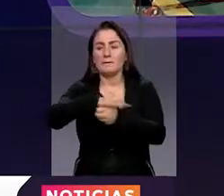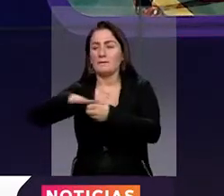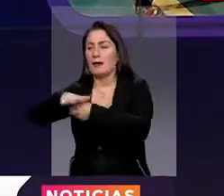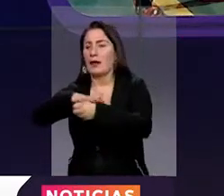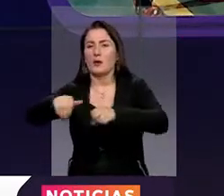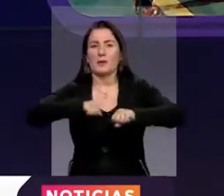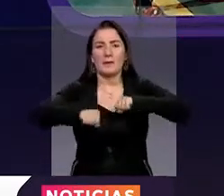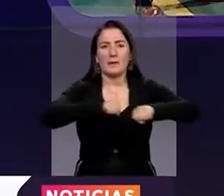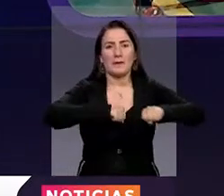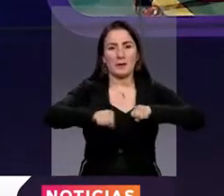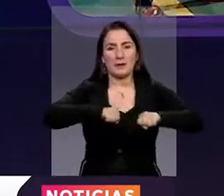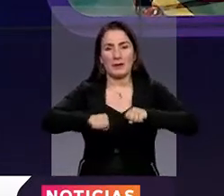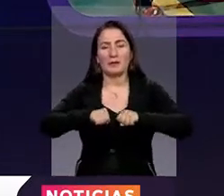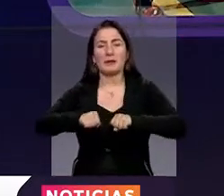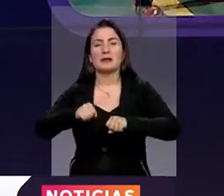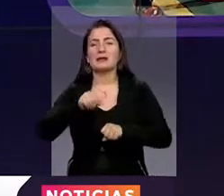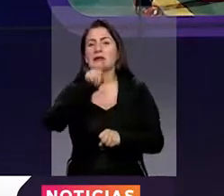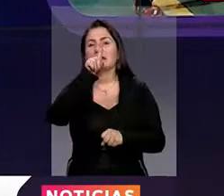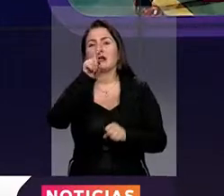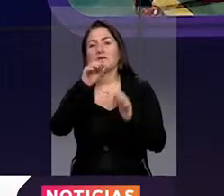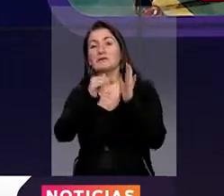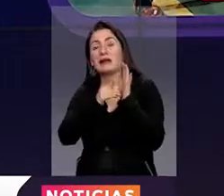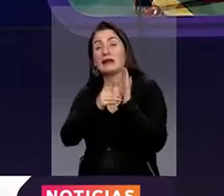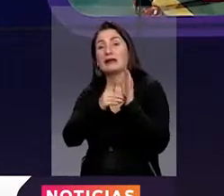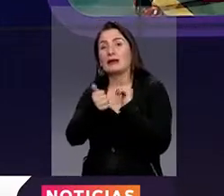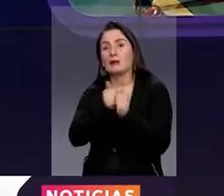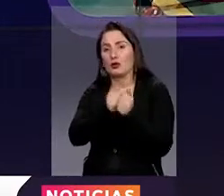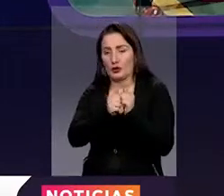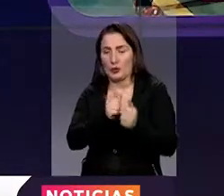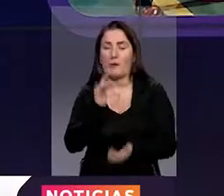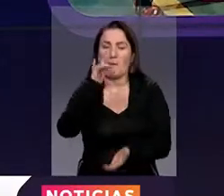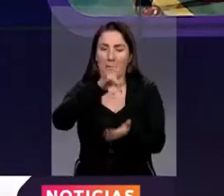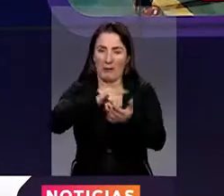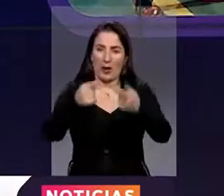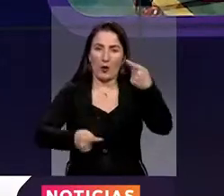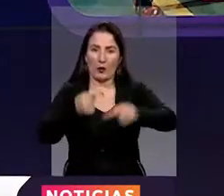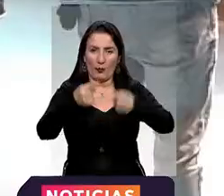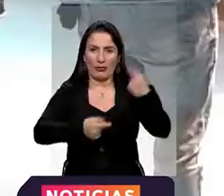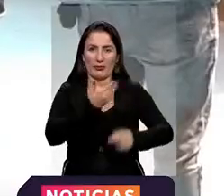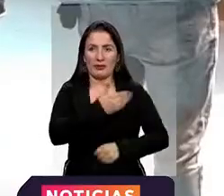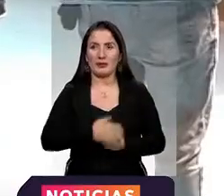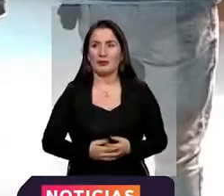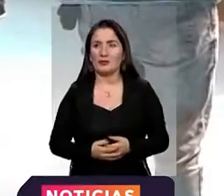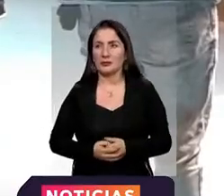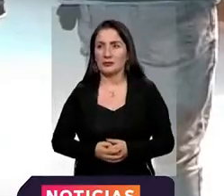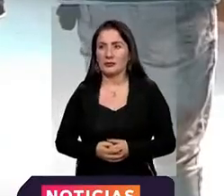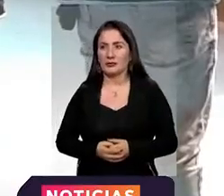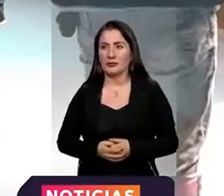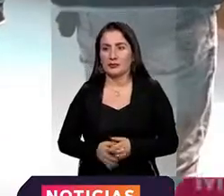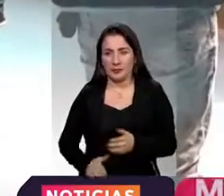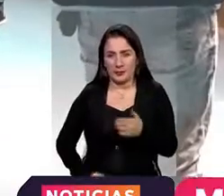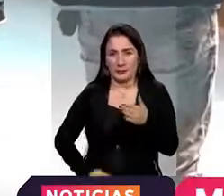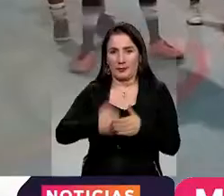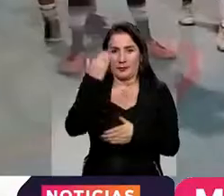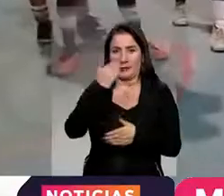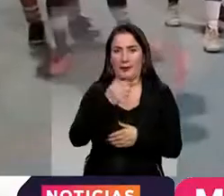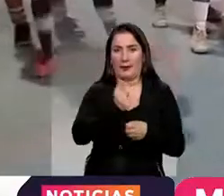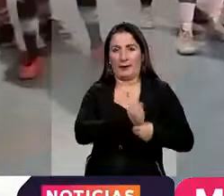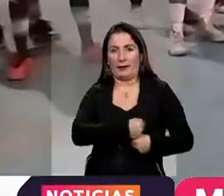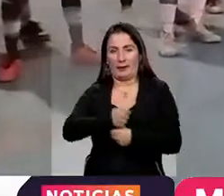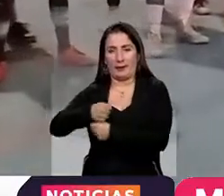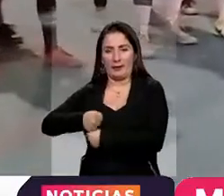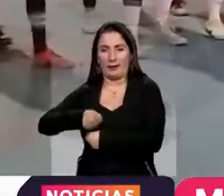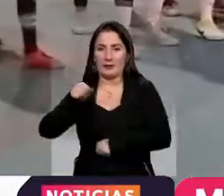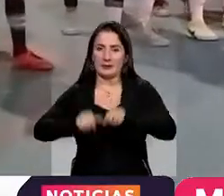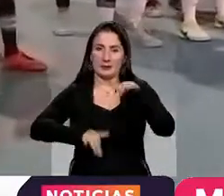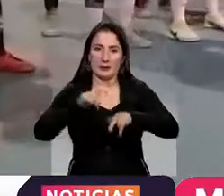actividades recreativas. Más de 6.000 deportistas estarán en competencia. Como iniciativa del IDRD y la